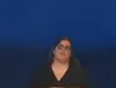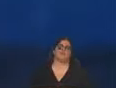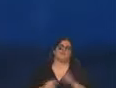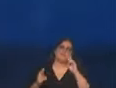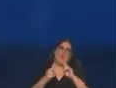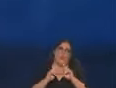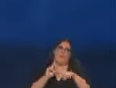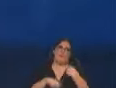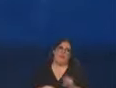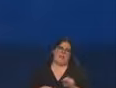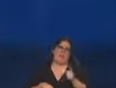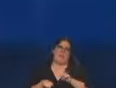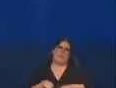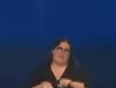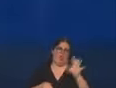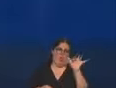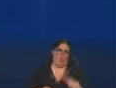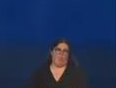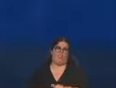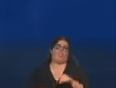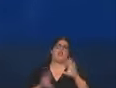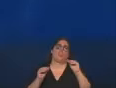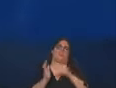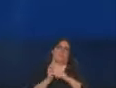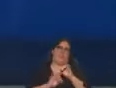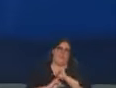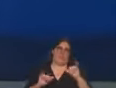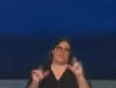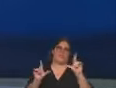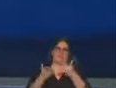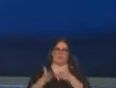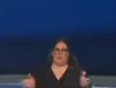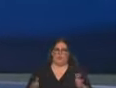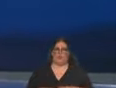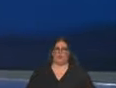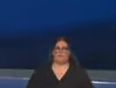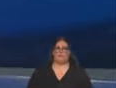reencontramos mañana como todos los días en el noticiero de la noche de la televisión pública